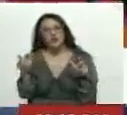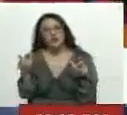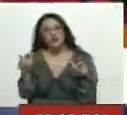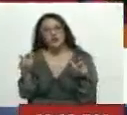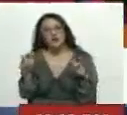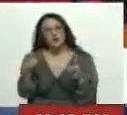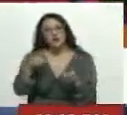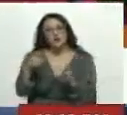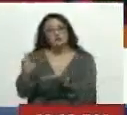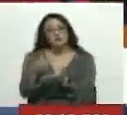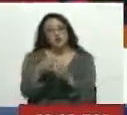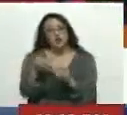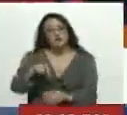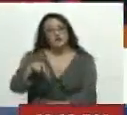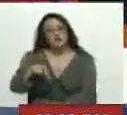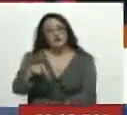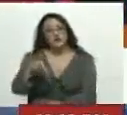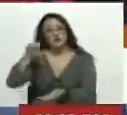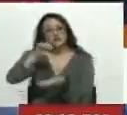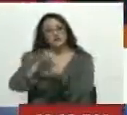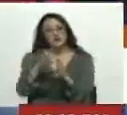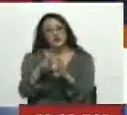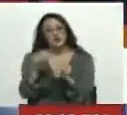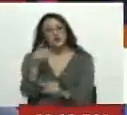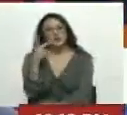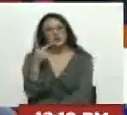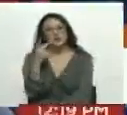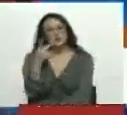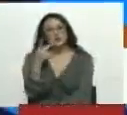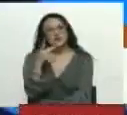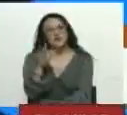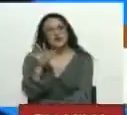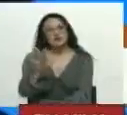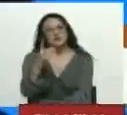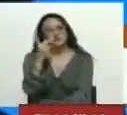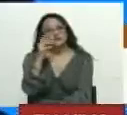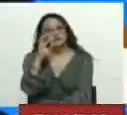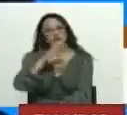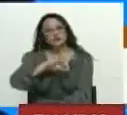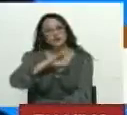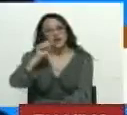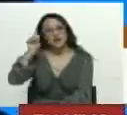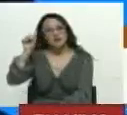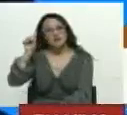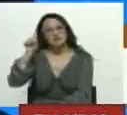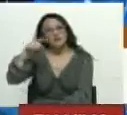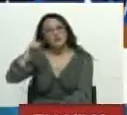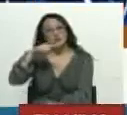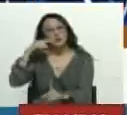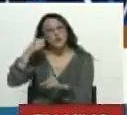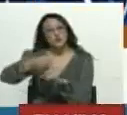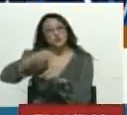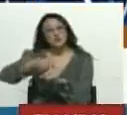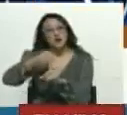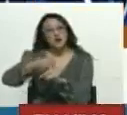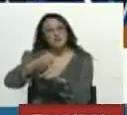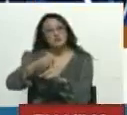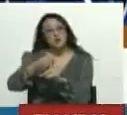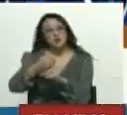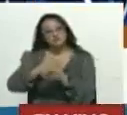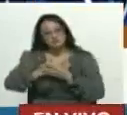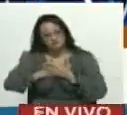nuestras necesidades al centro de toda política Ese es el socialismo por eso luchamos y por eso nos organizamos con Venezuela